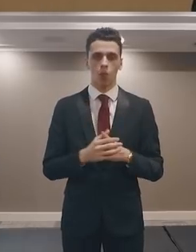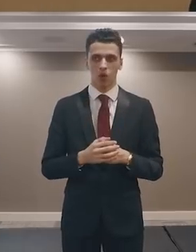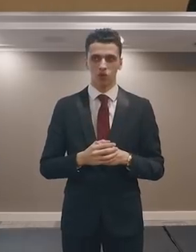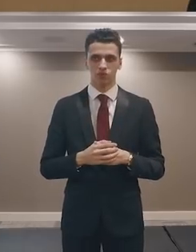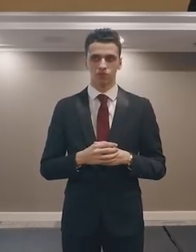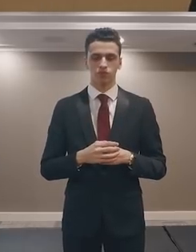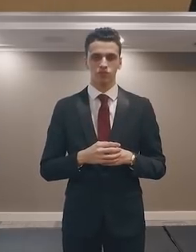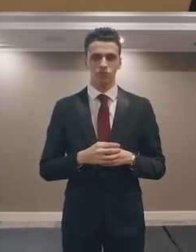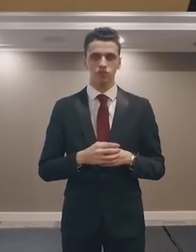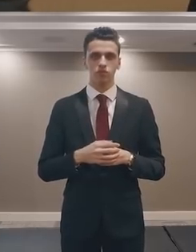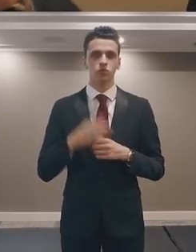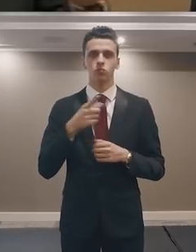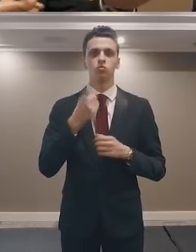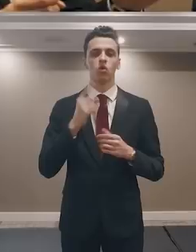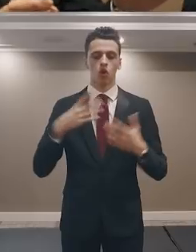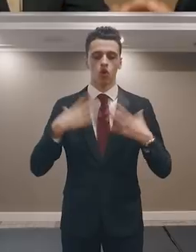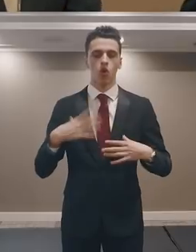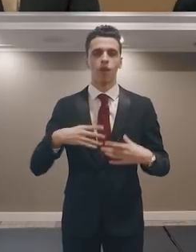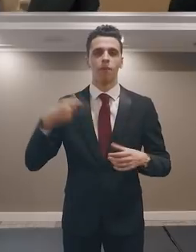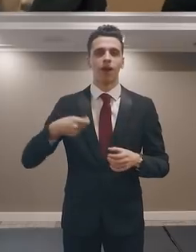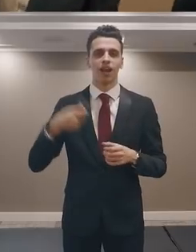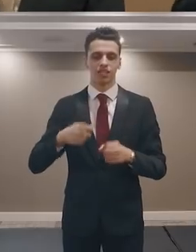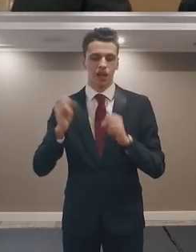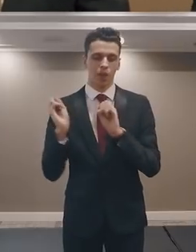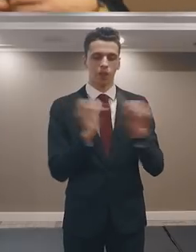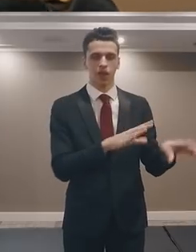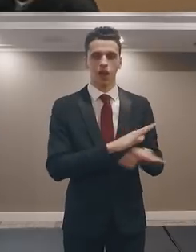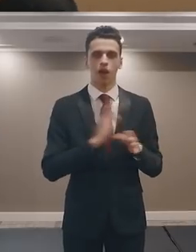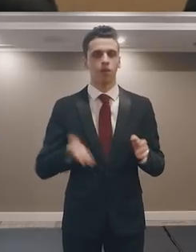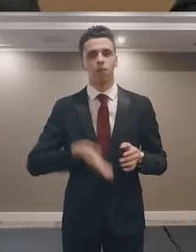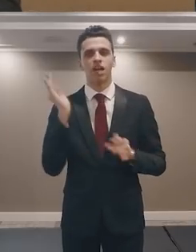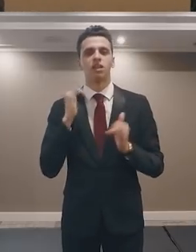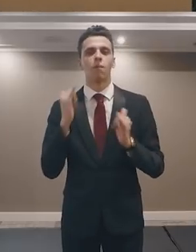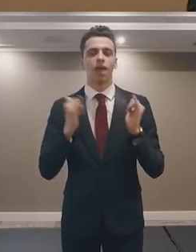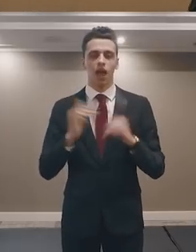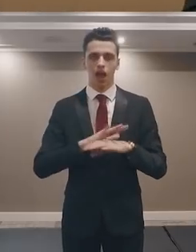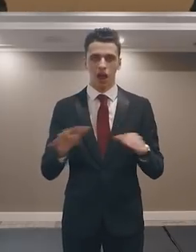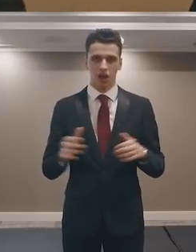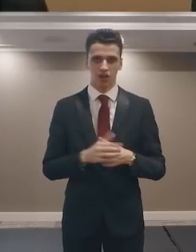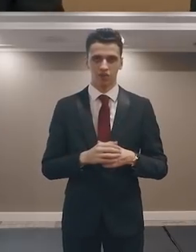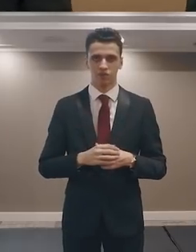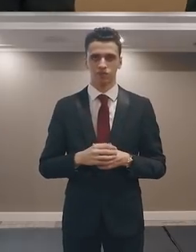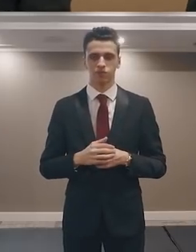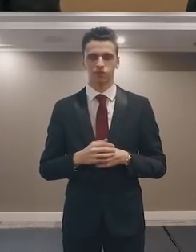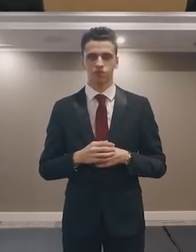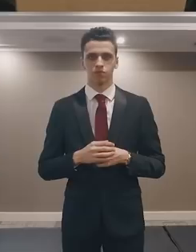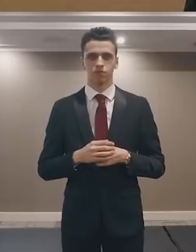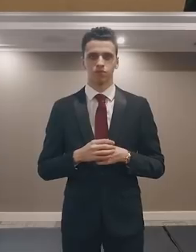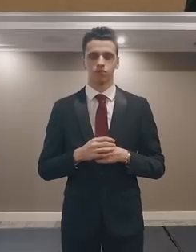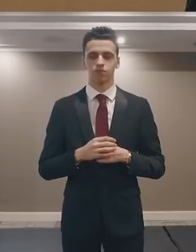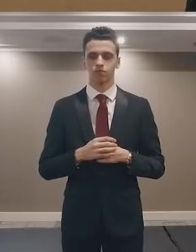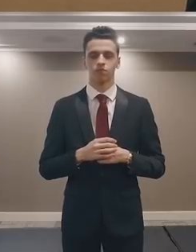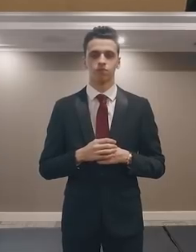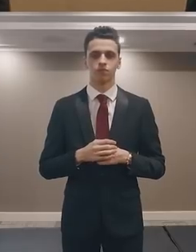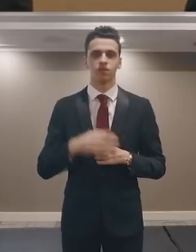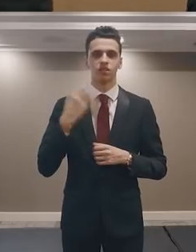andrea y más personas dejas el equipaje boom ya viajar y no sabéis lo horroroso que es hasta que llegas al crucero